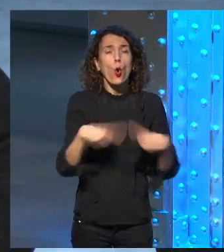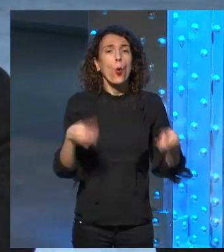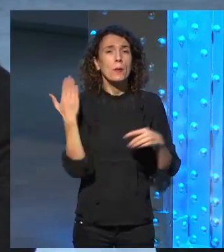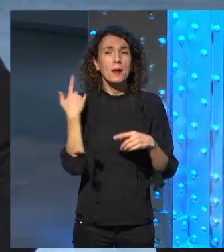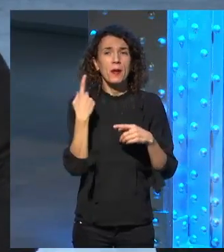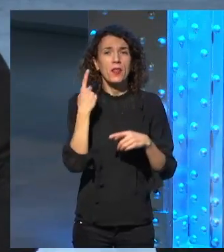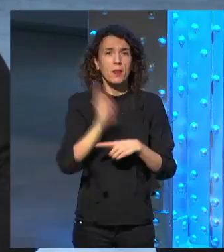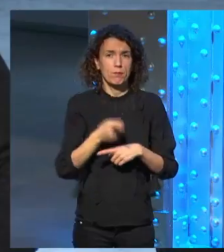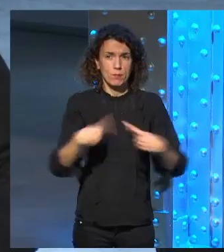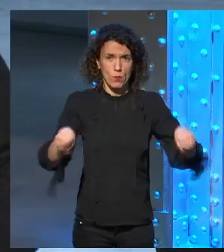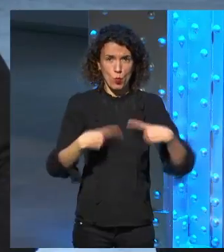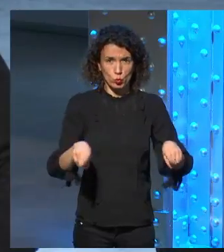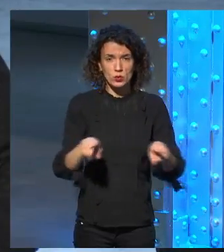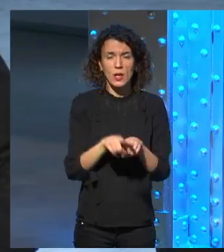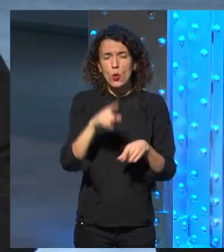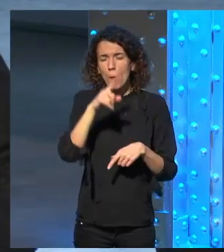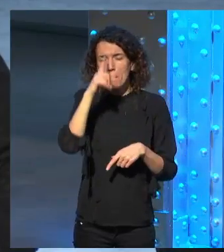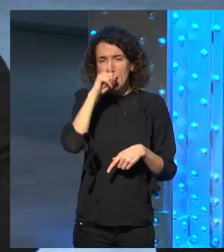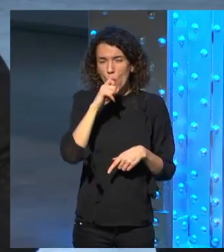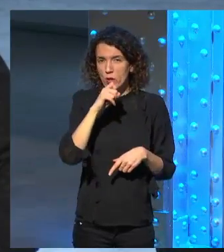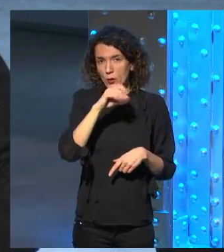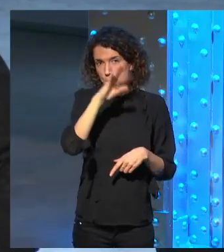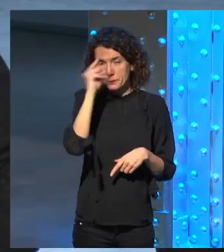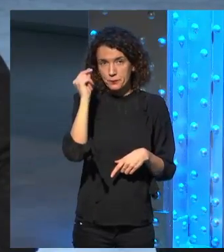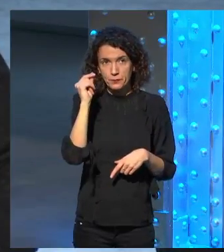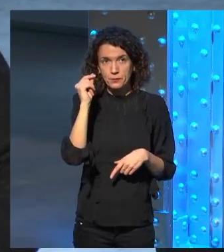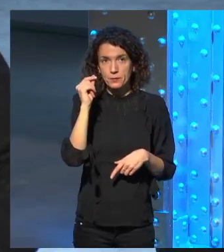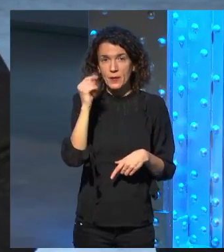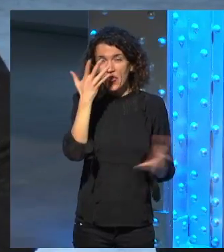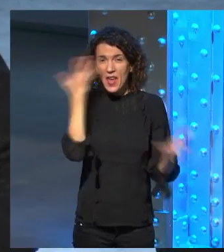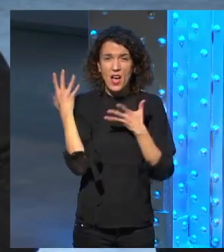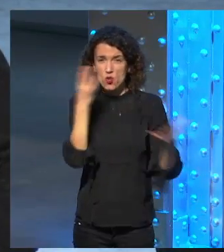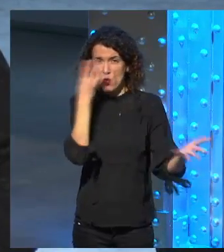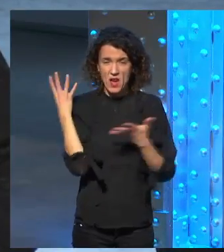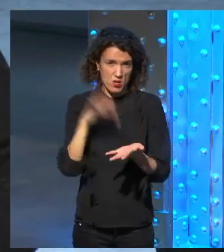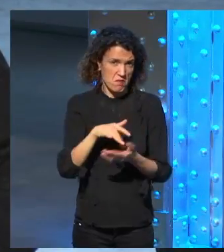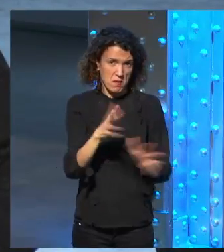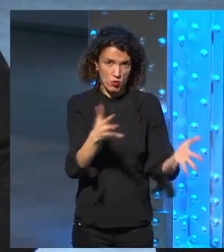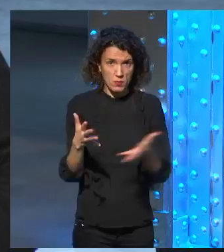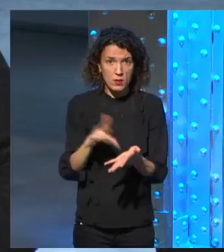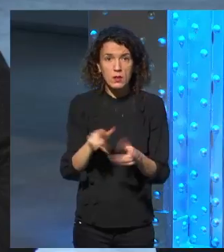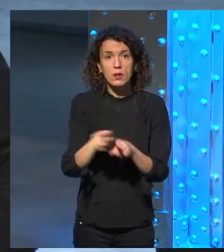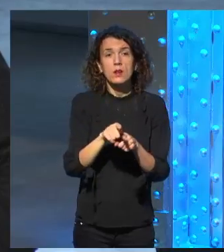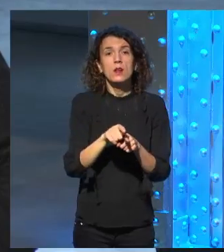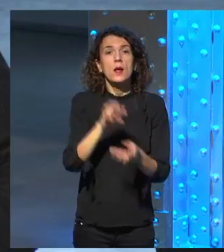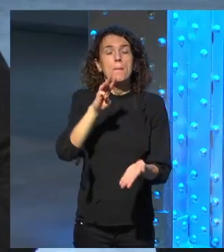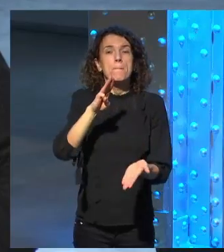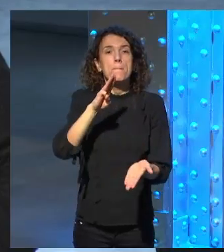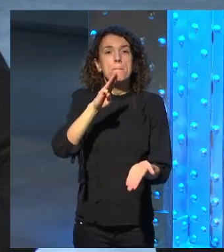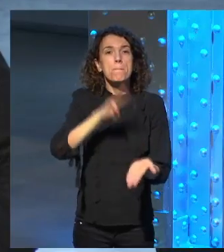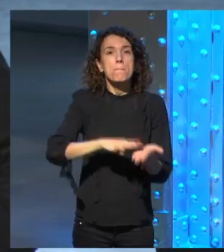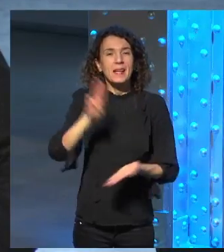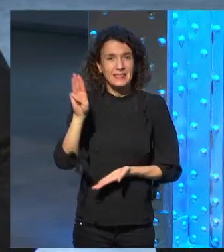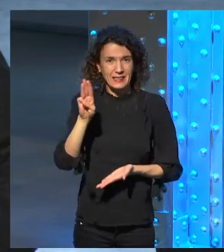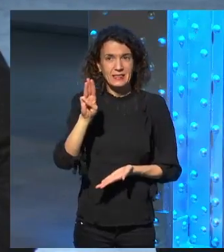obra, tengo una memoria malísima, no se puede hacer, puede hacer 10 años, 9 años, en Manchester con la BBC